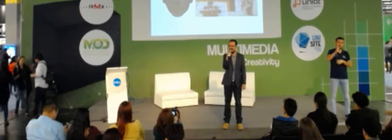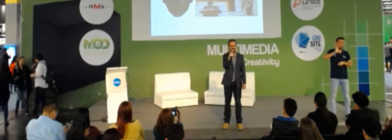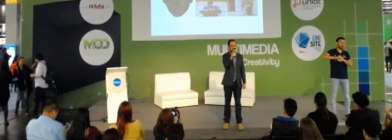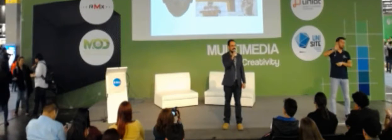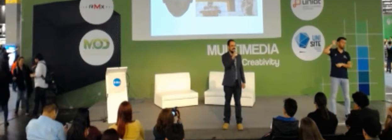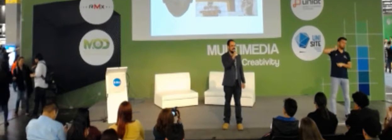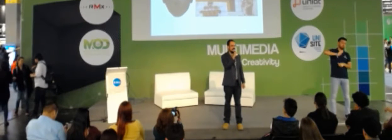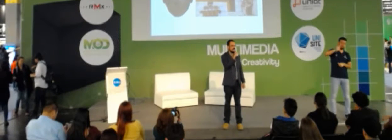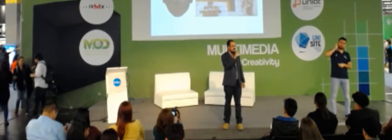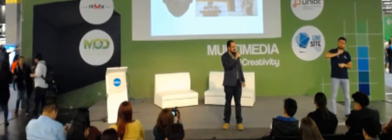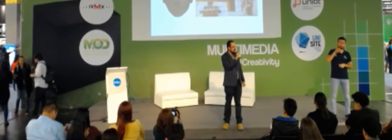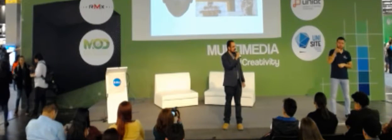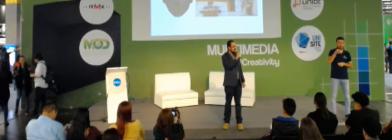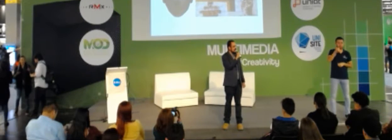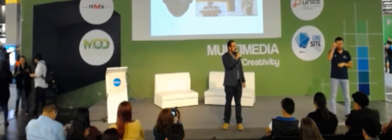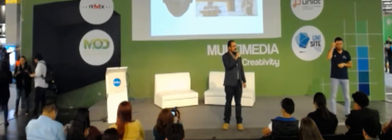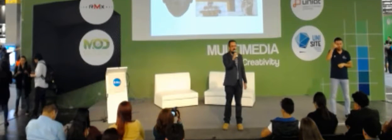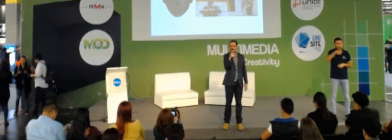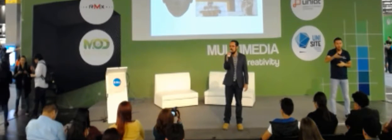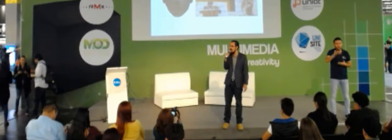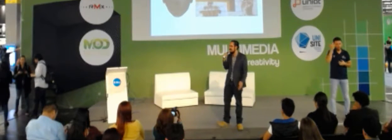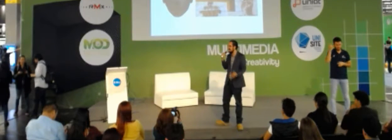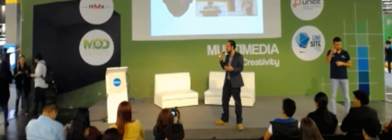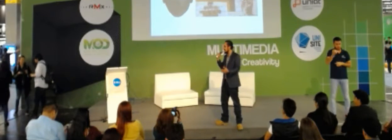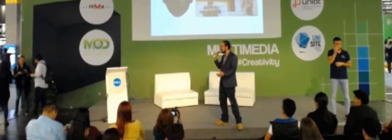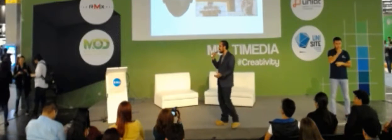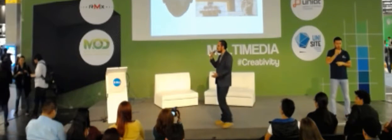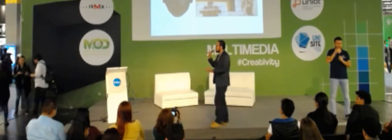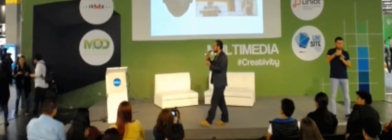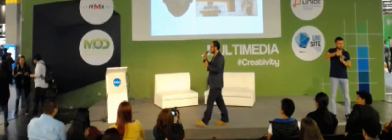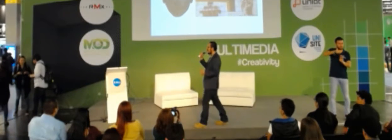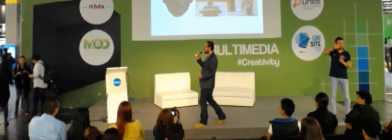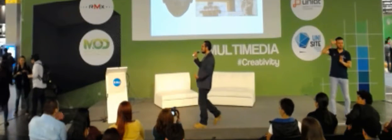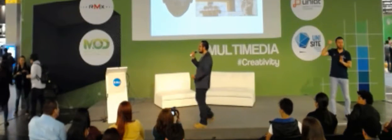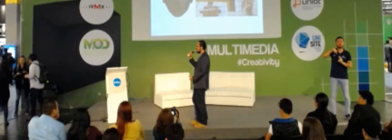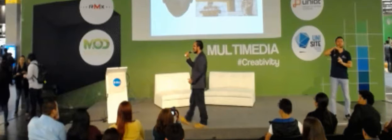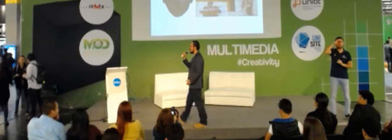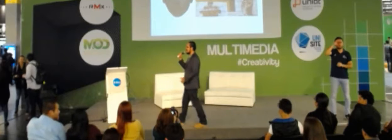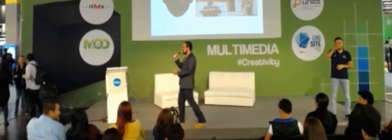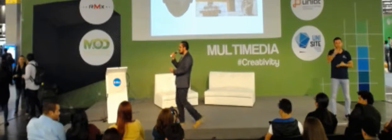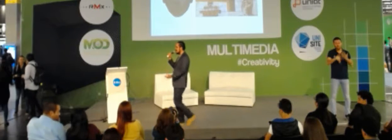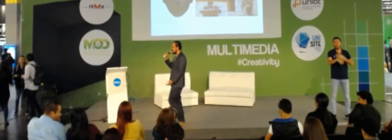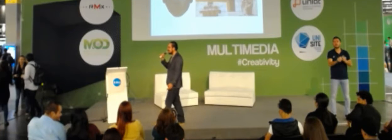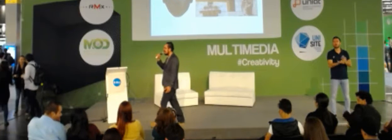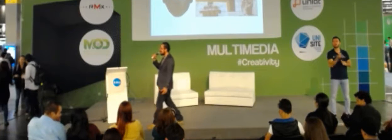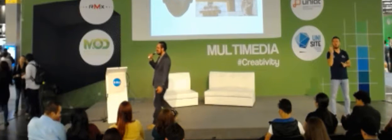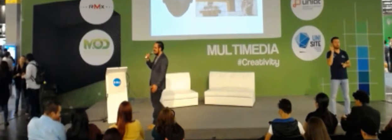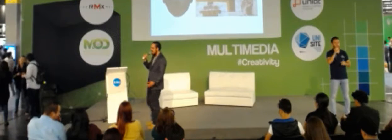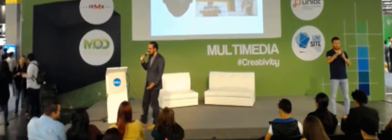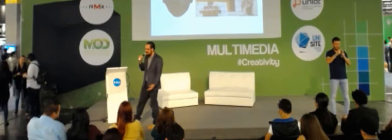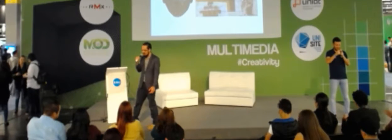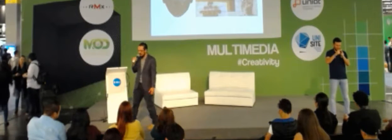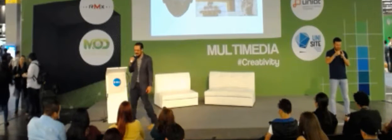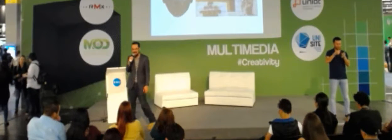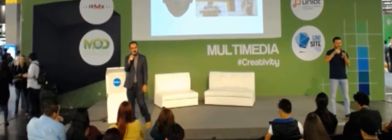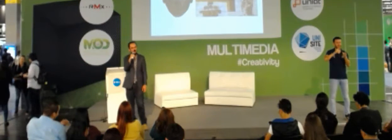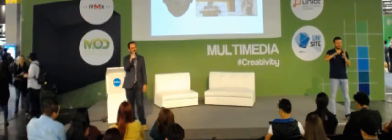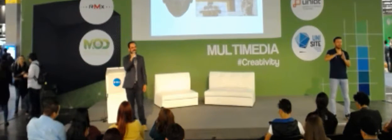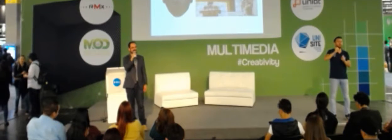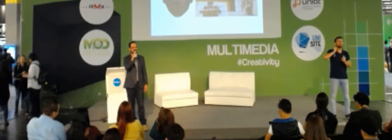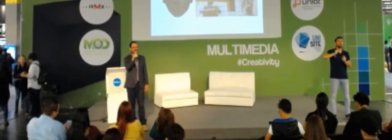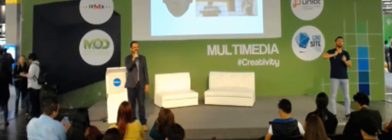existencia. Imagínense, es un idioma que se inventa muchísimo antes que las matemáticas en esta